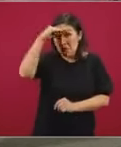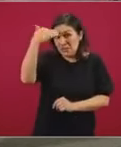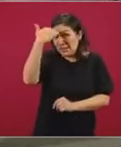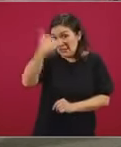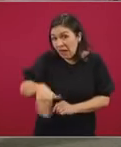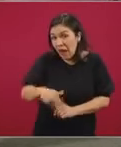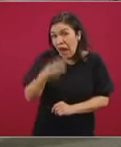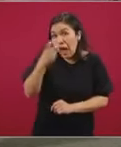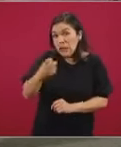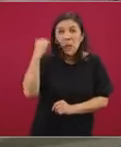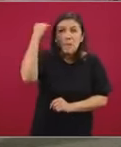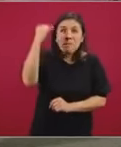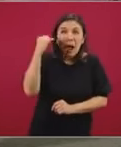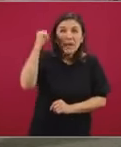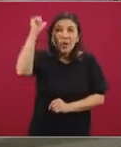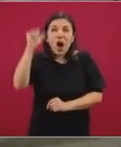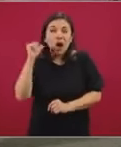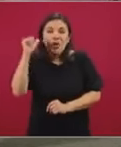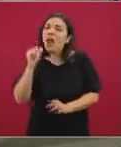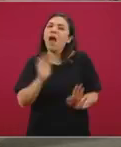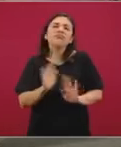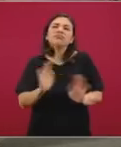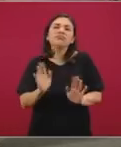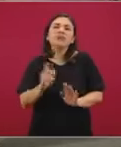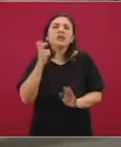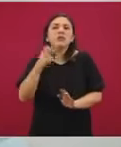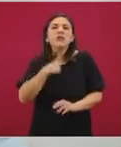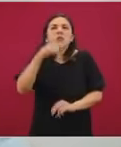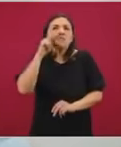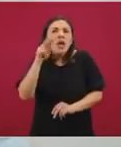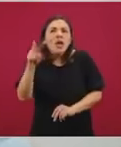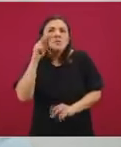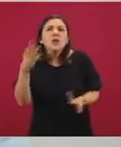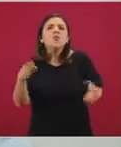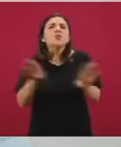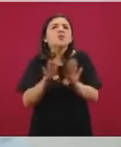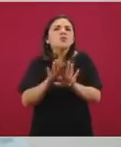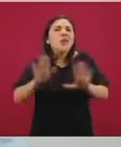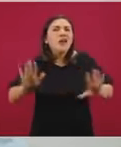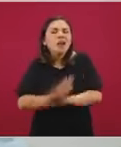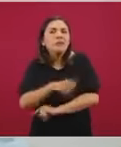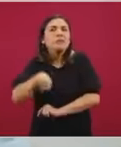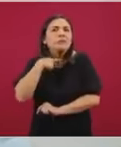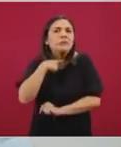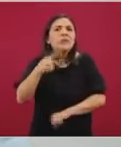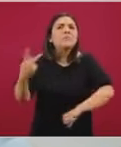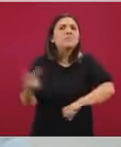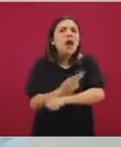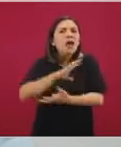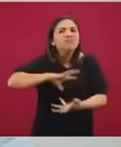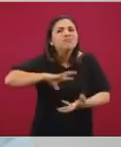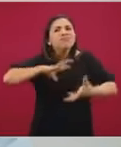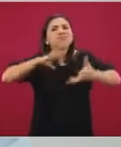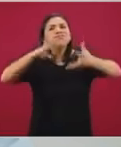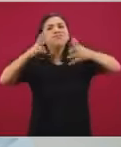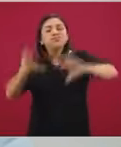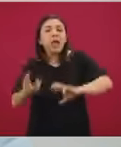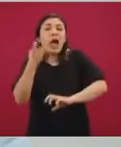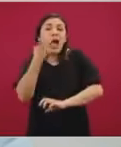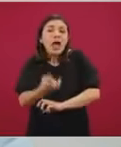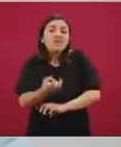supimos de entrada en marzo, en abril, sino precisamente íbamos viendo qué ocurría y en función de